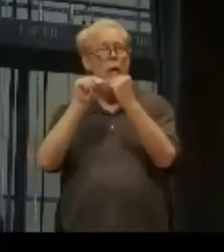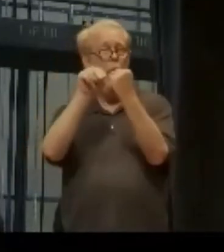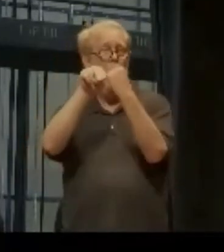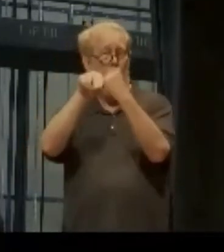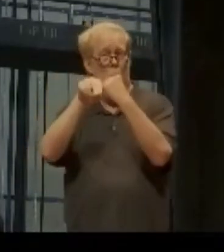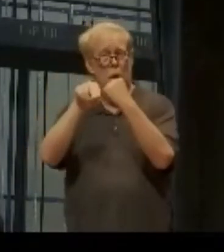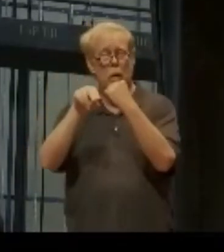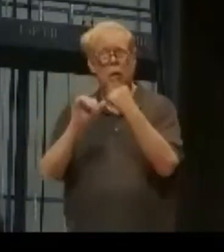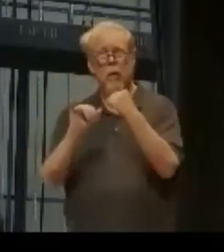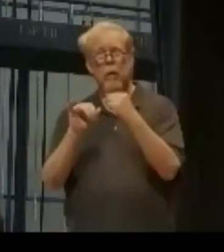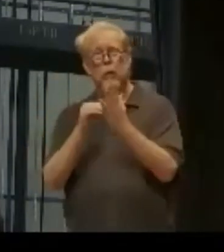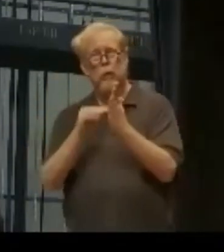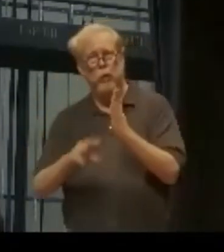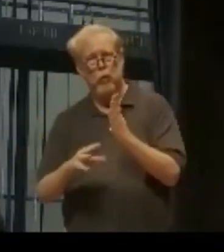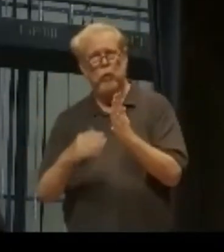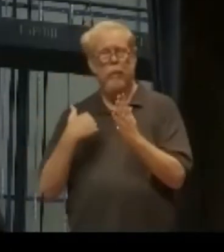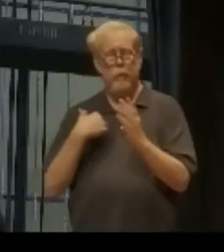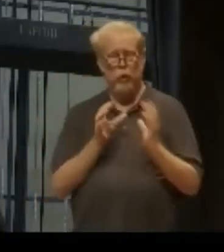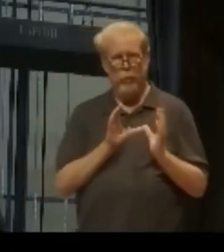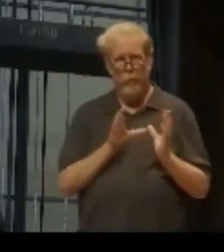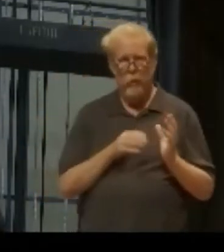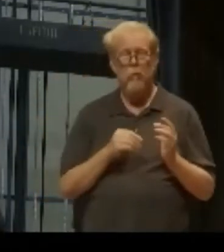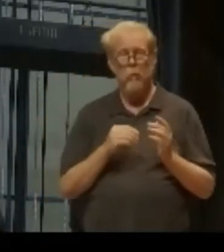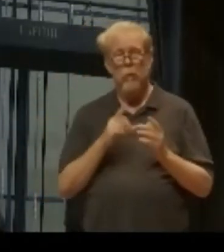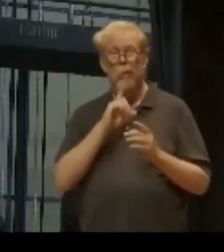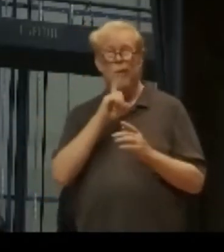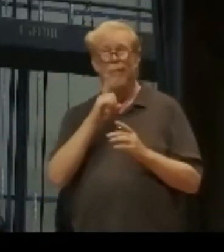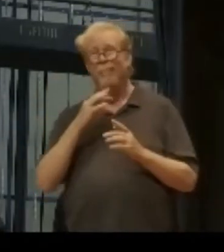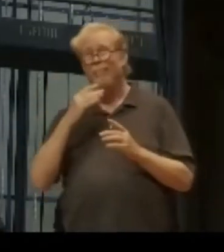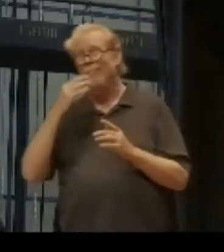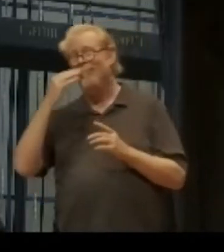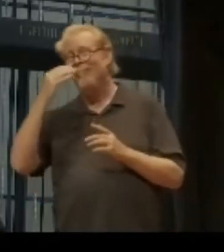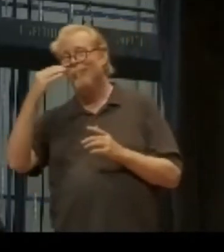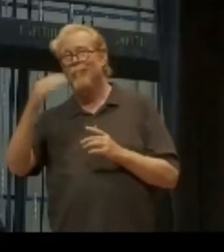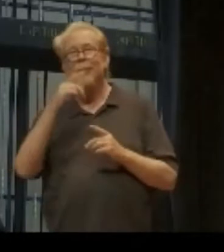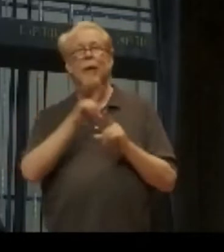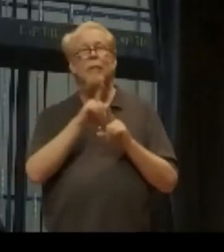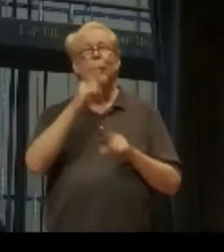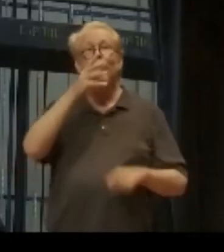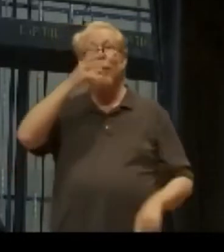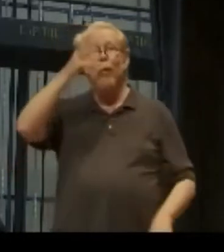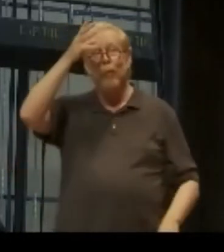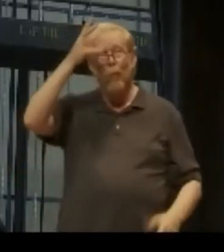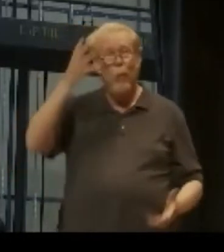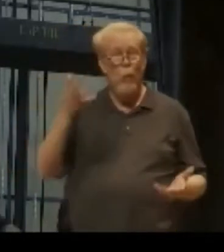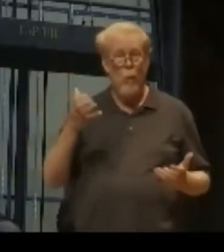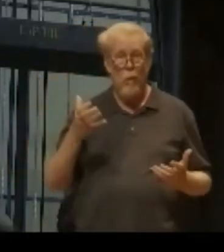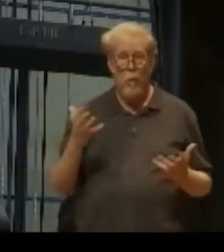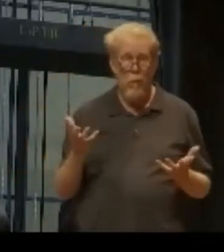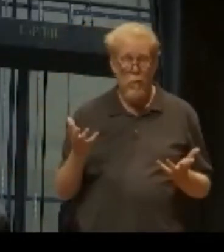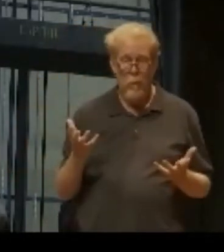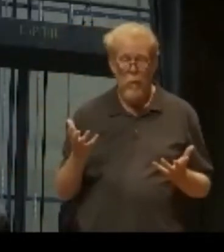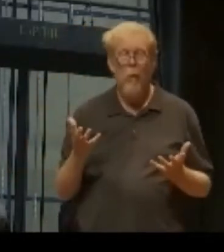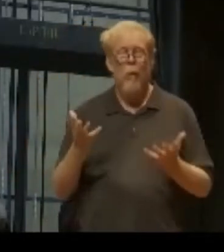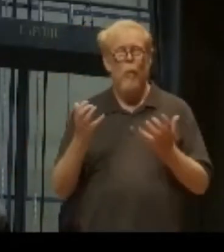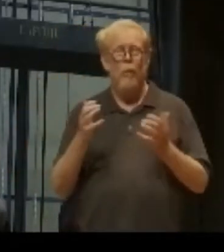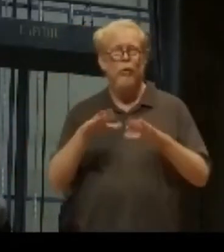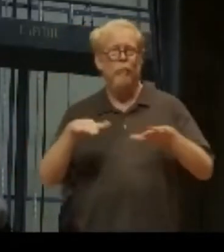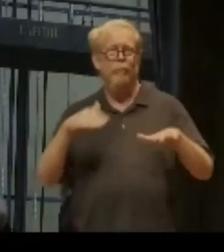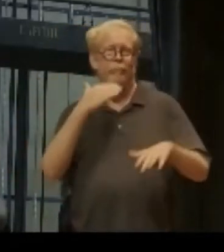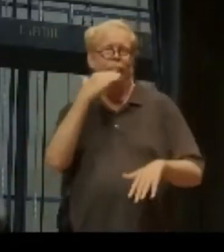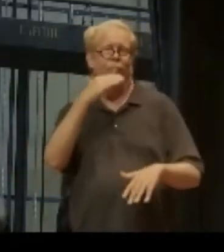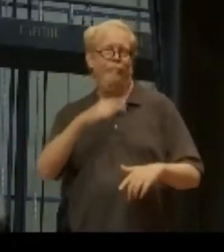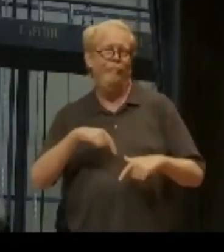como una vía rápida donde los estudiantes puedan regresar entre trabajar y estudiar, porque al final, ¿qué